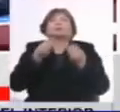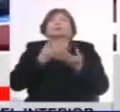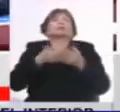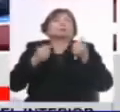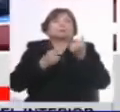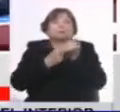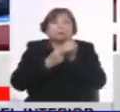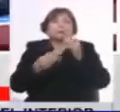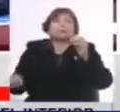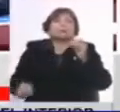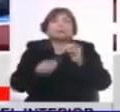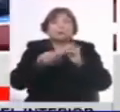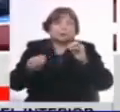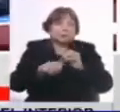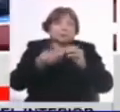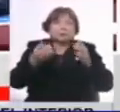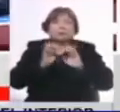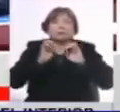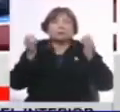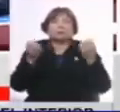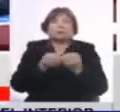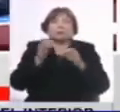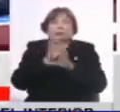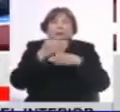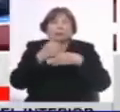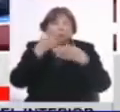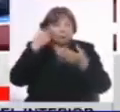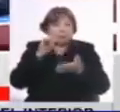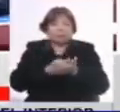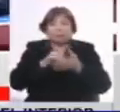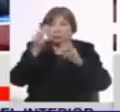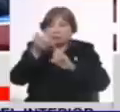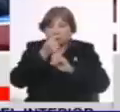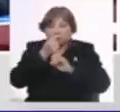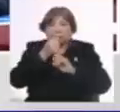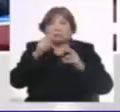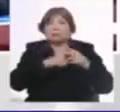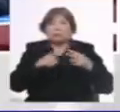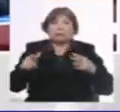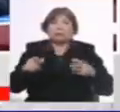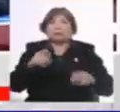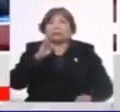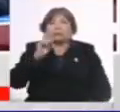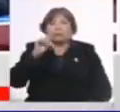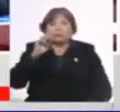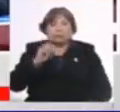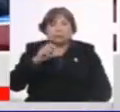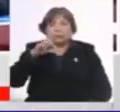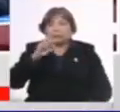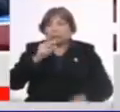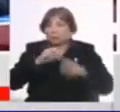a reforzar el equipo conformado para la ubicación y captura de los prófugos Bruno Pacheco y